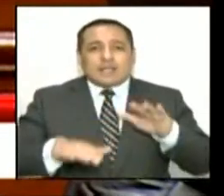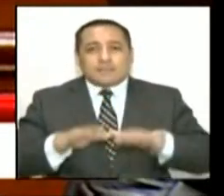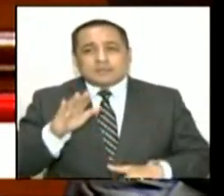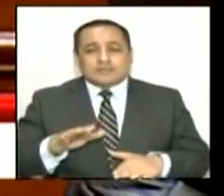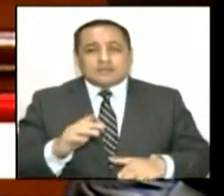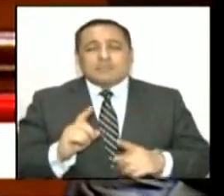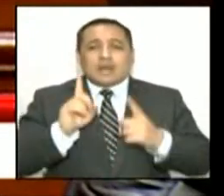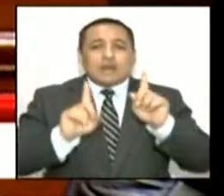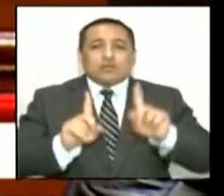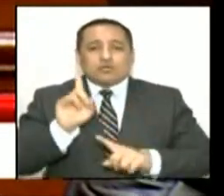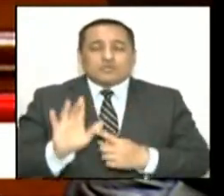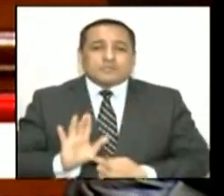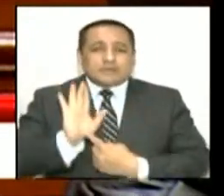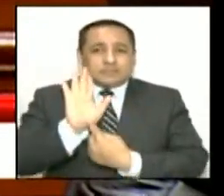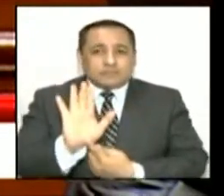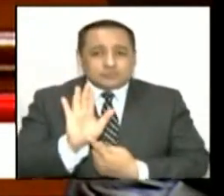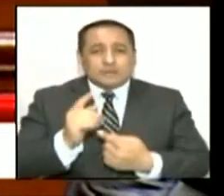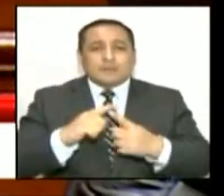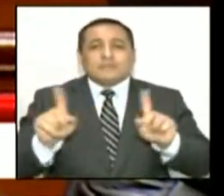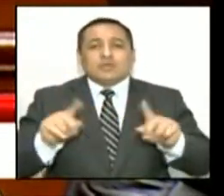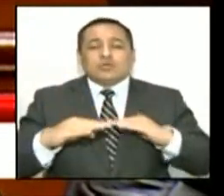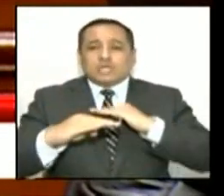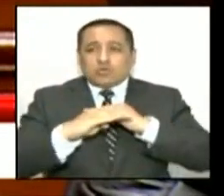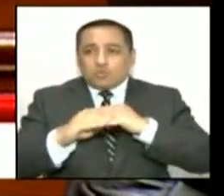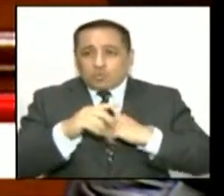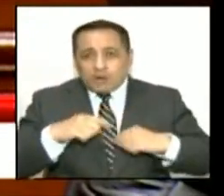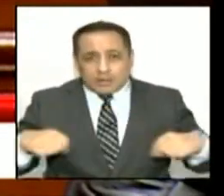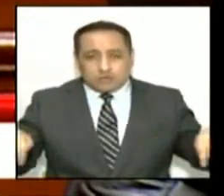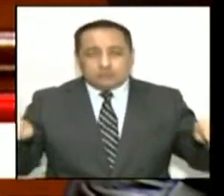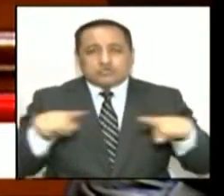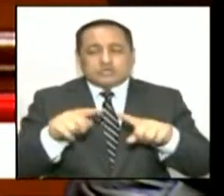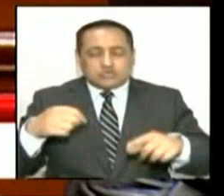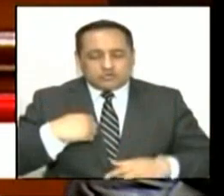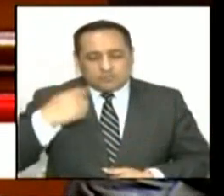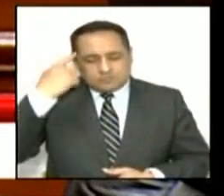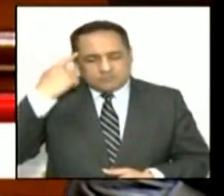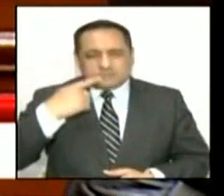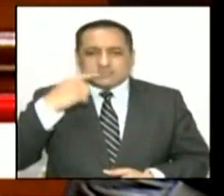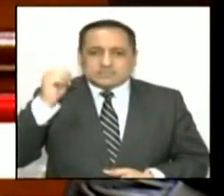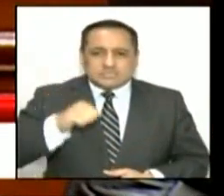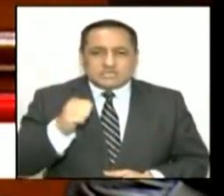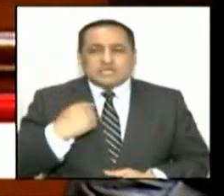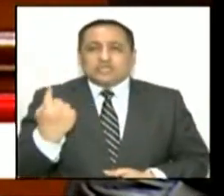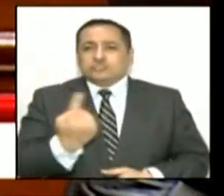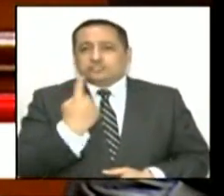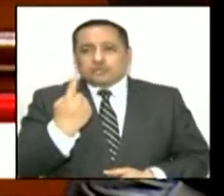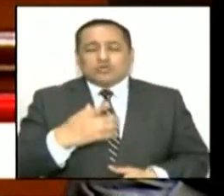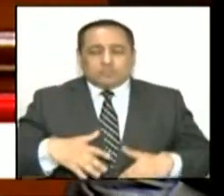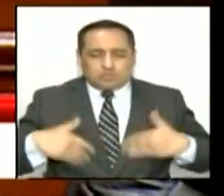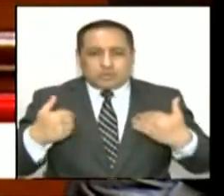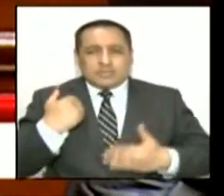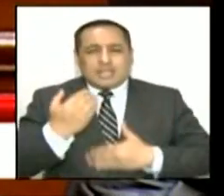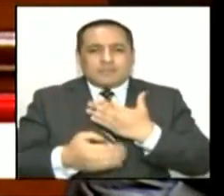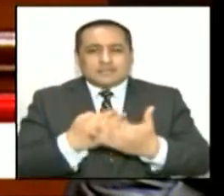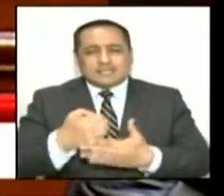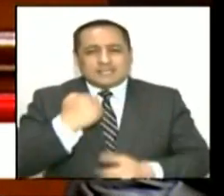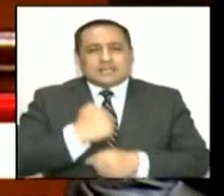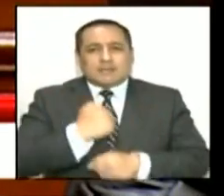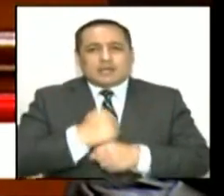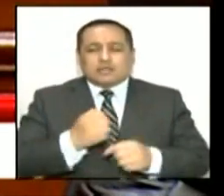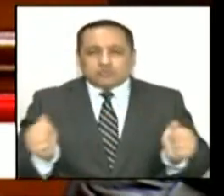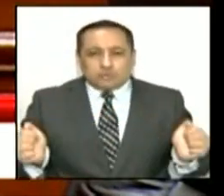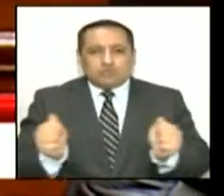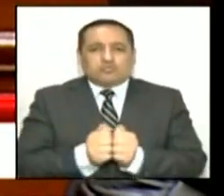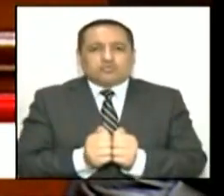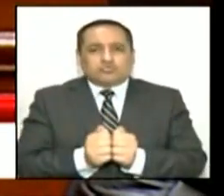de mis planteamientos, pero yo, al igual que ustedes, soy un convencido de que solo podemos salir adelante trabajando